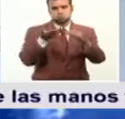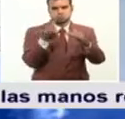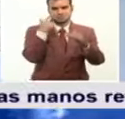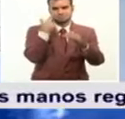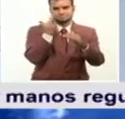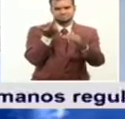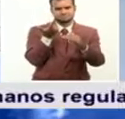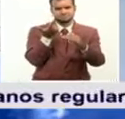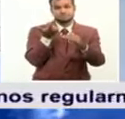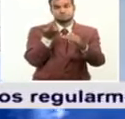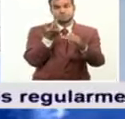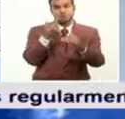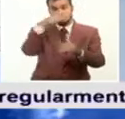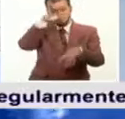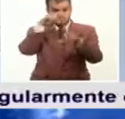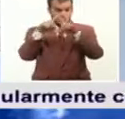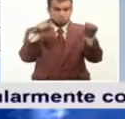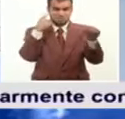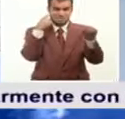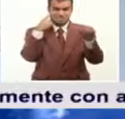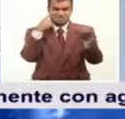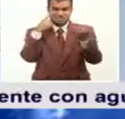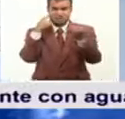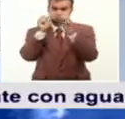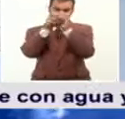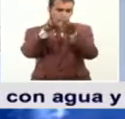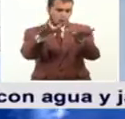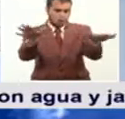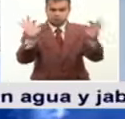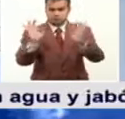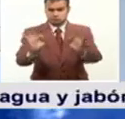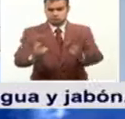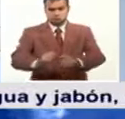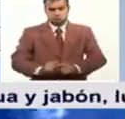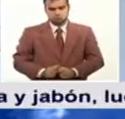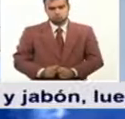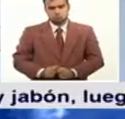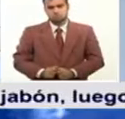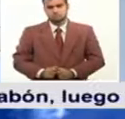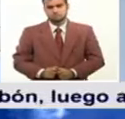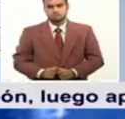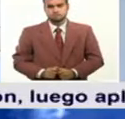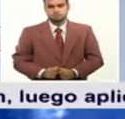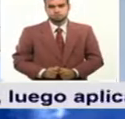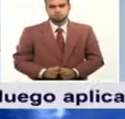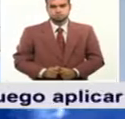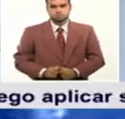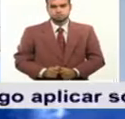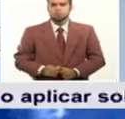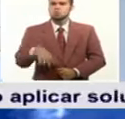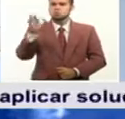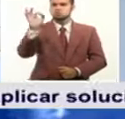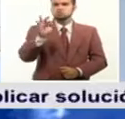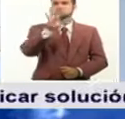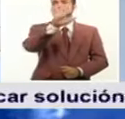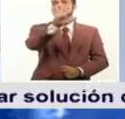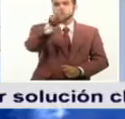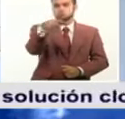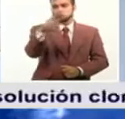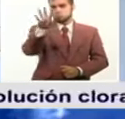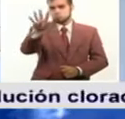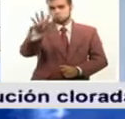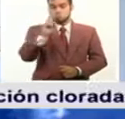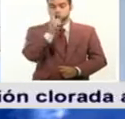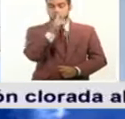alta transmisión que todavía presentamos. De esta forma, el 5,4% de todas las muestras analizadas